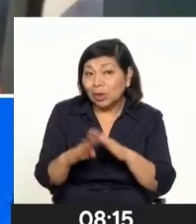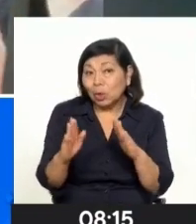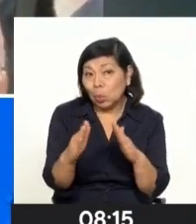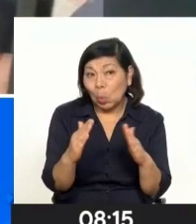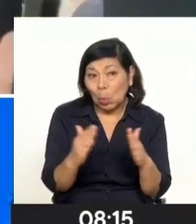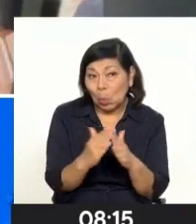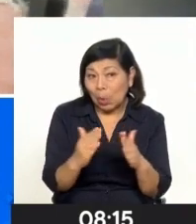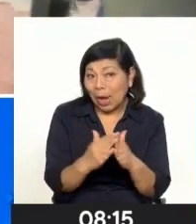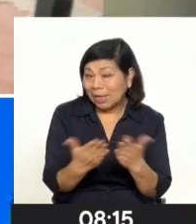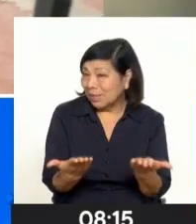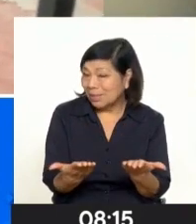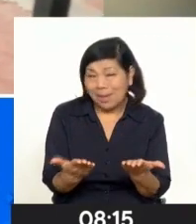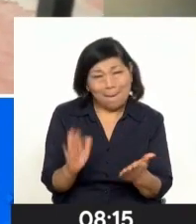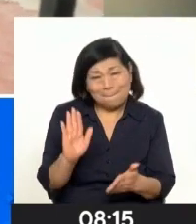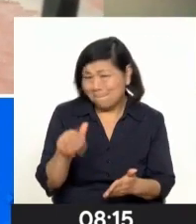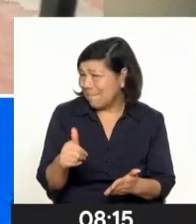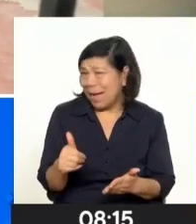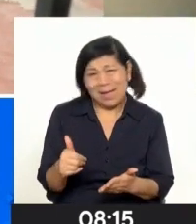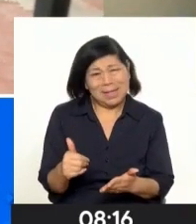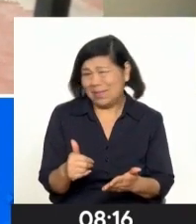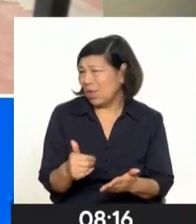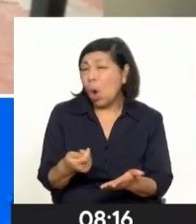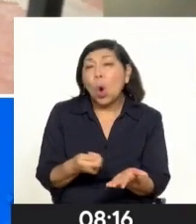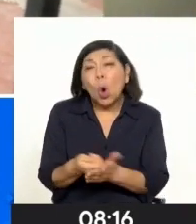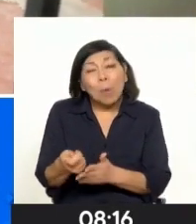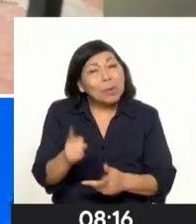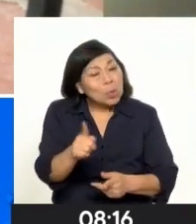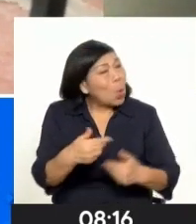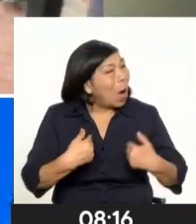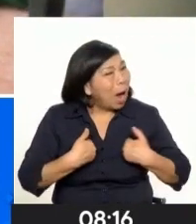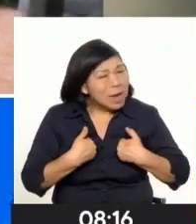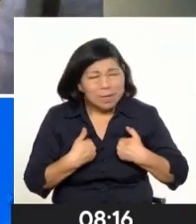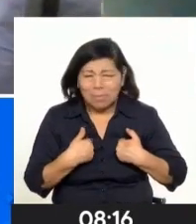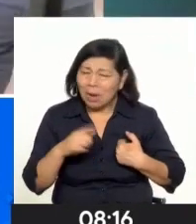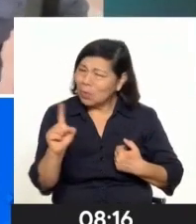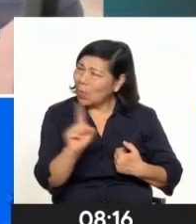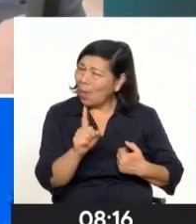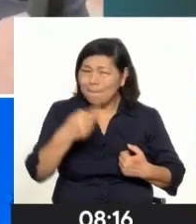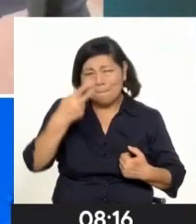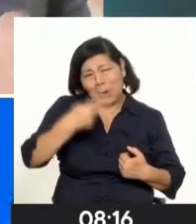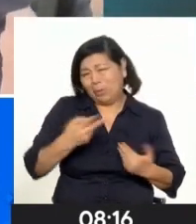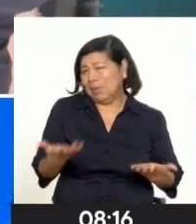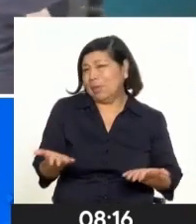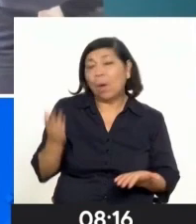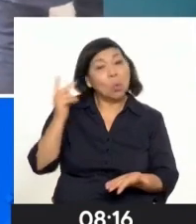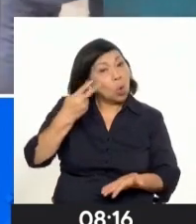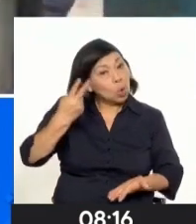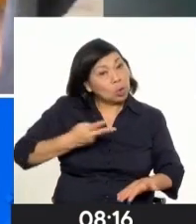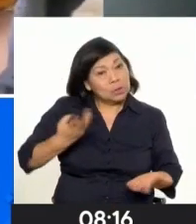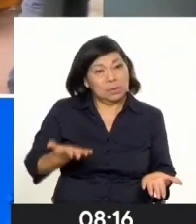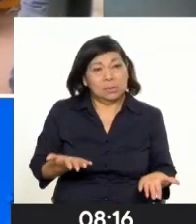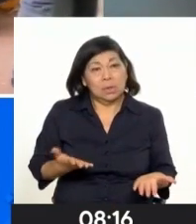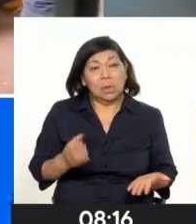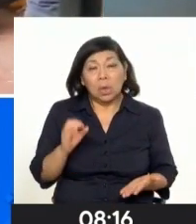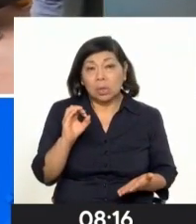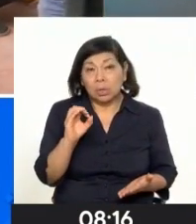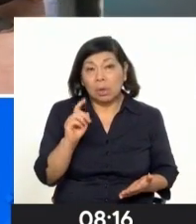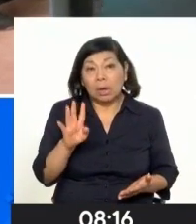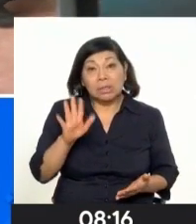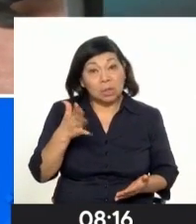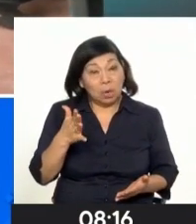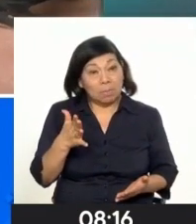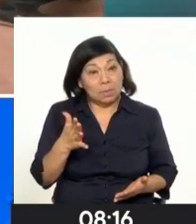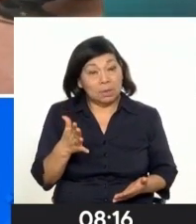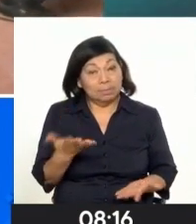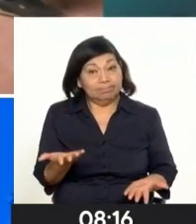o simplemente el estar comprando un animal Silvestre está pues sancionado desde cero punto uno a cinco